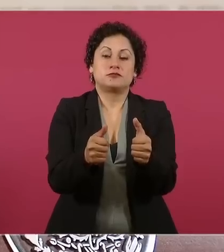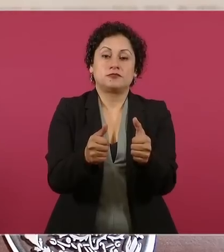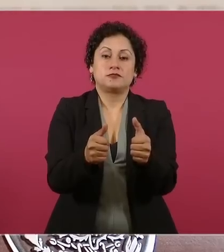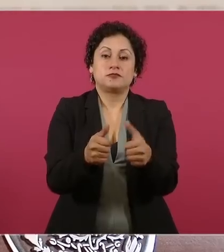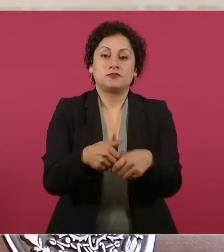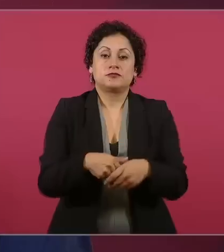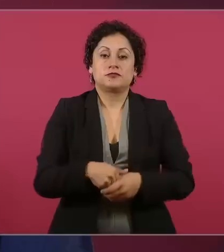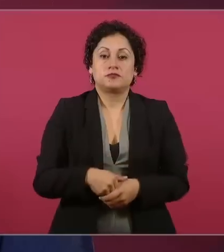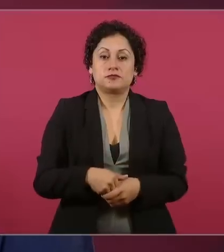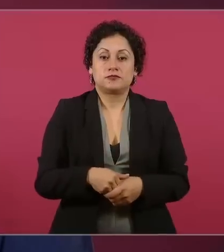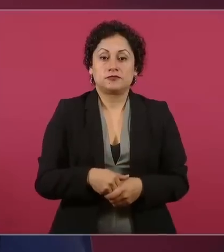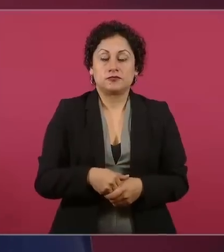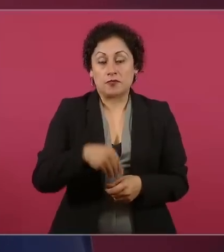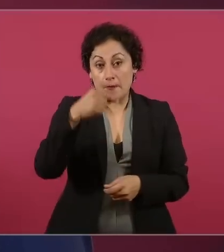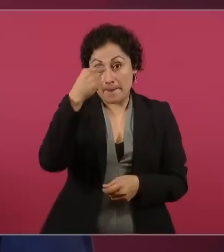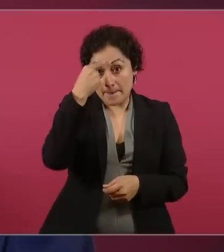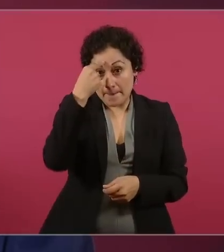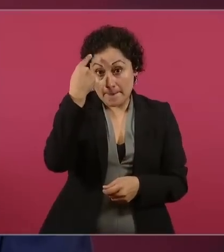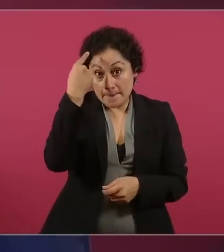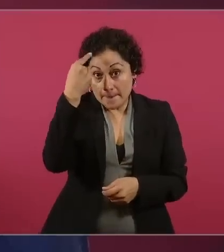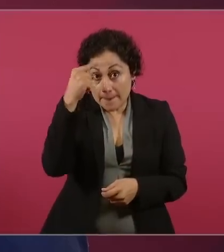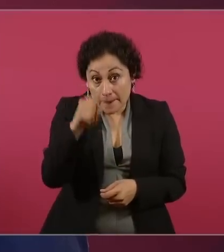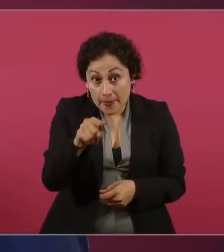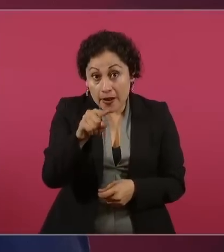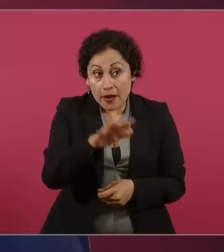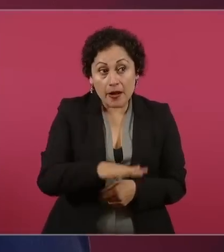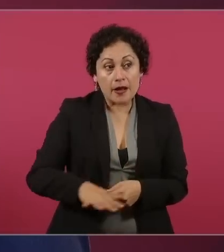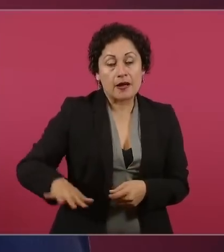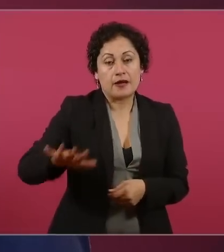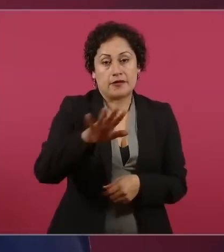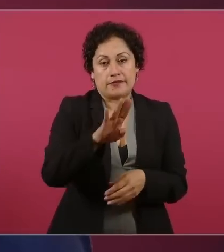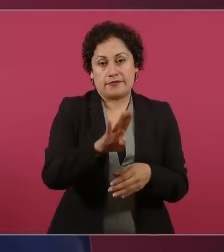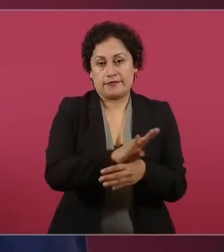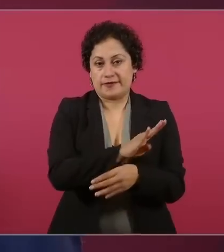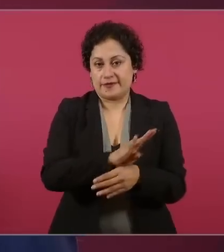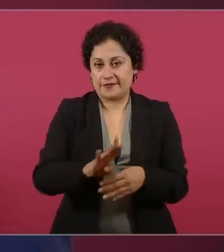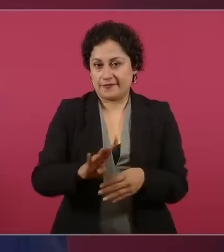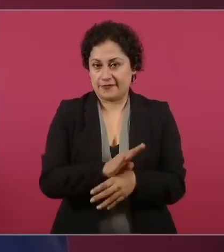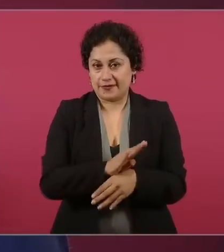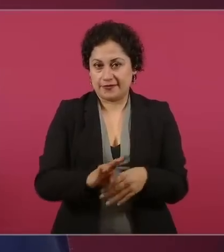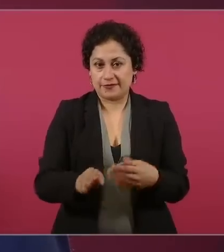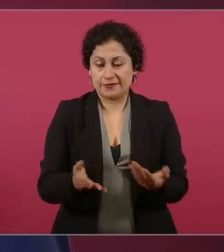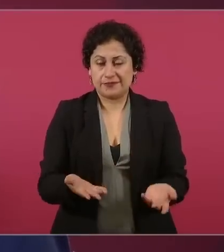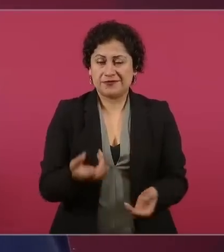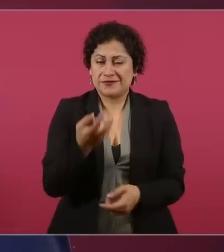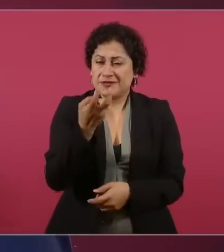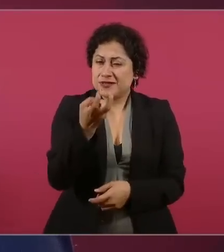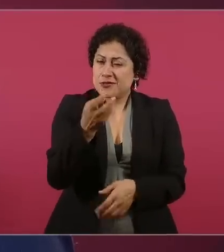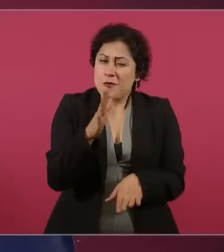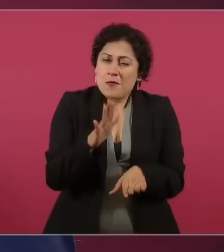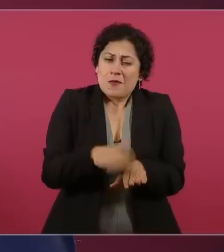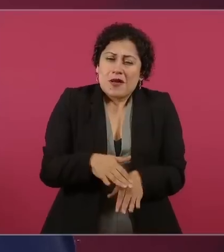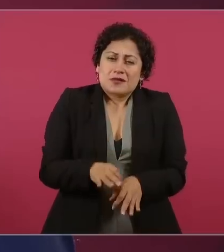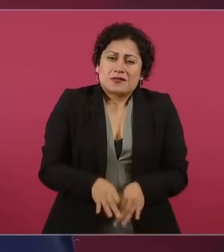para seguir beneficiando al pueblo, porque esa es la esencia de todo.